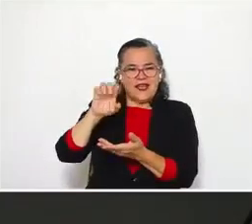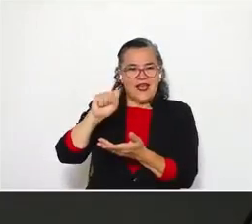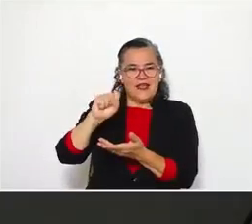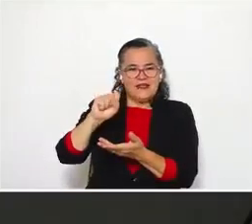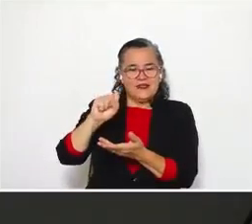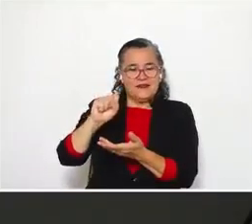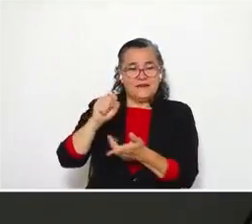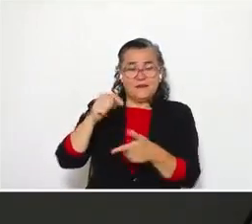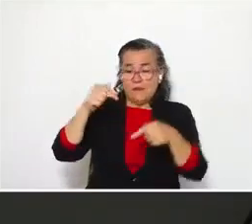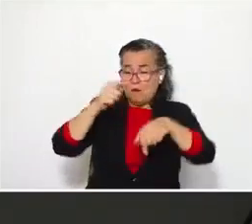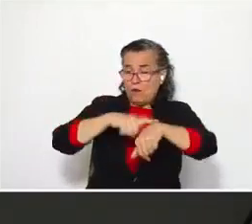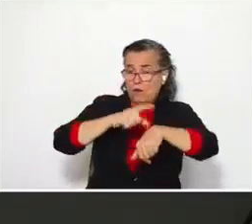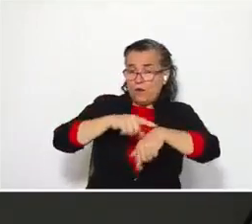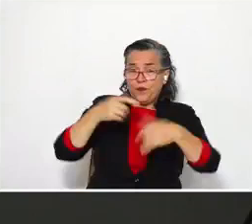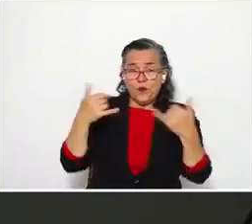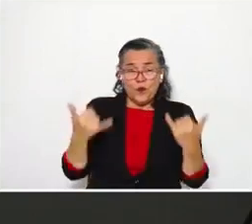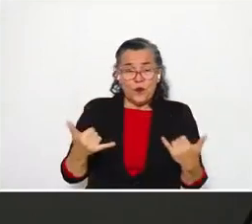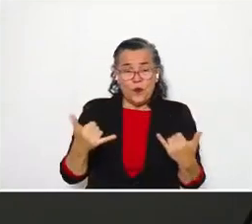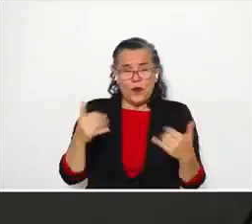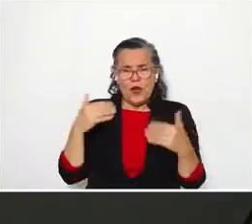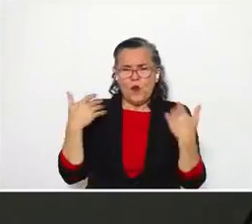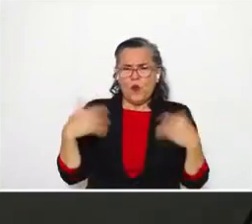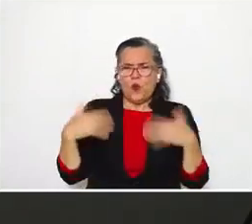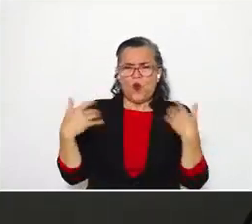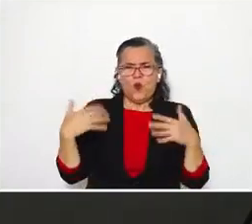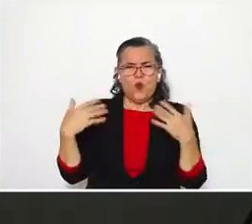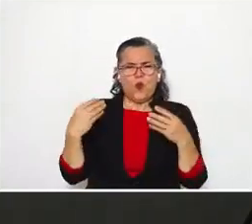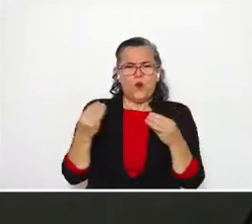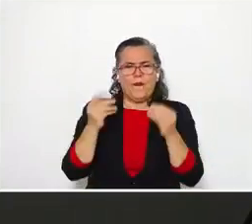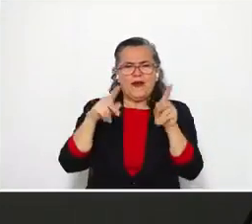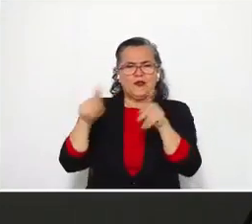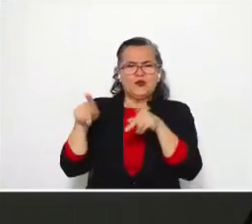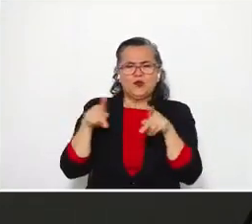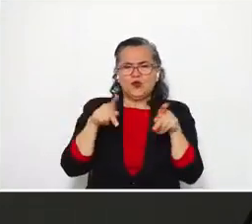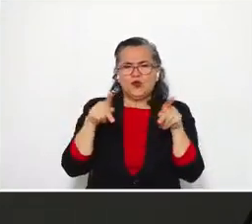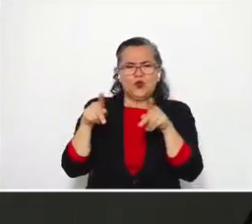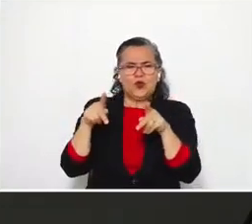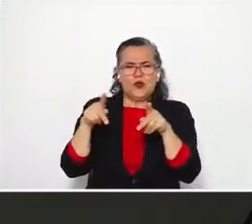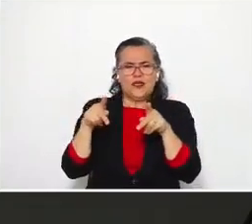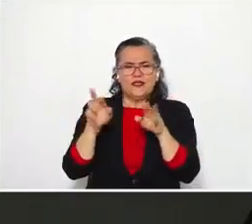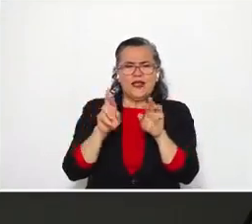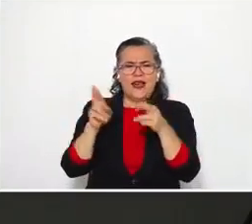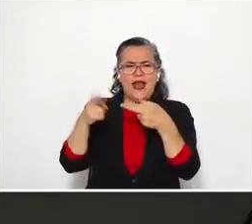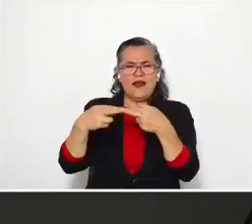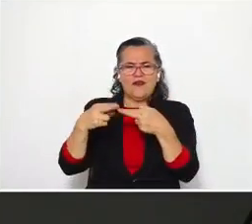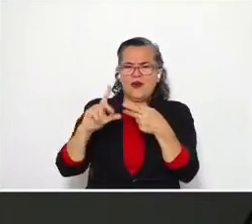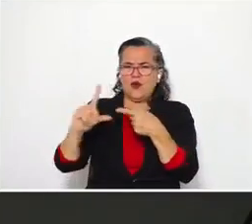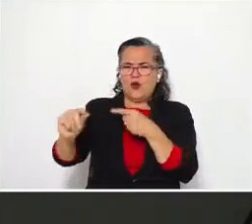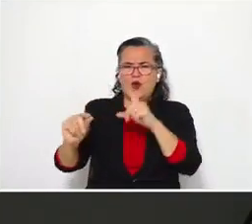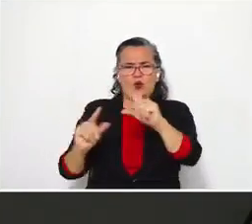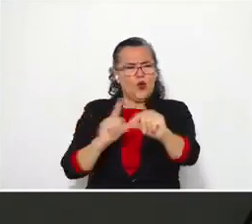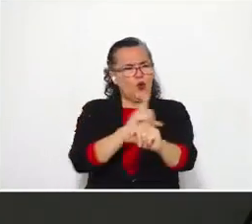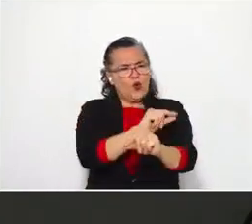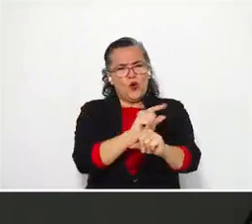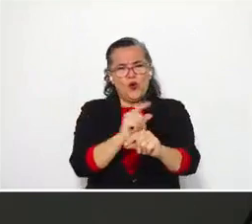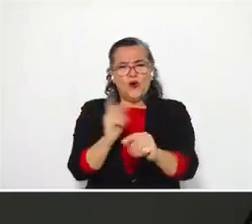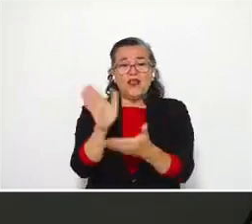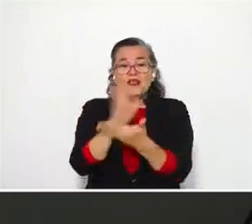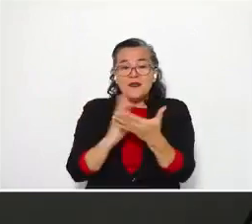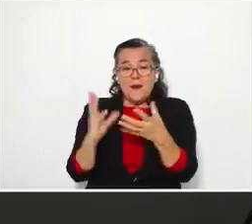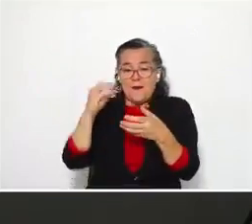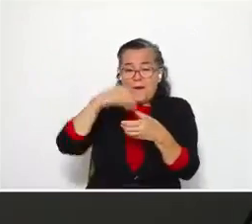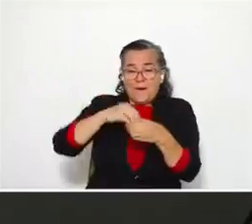tenemos una alta cantidad de personas de las regiones que también forman parte de nuestro